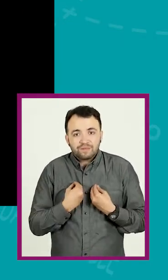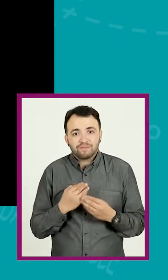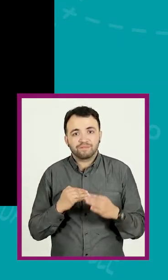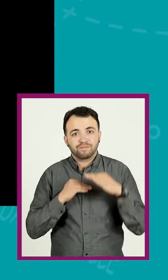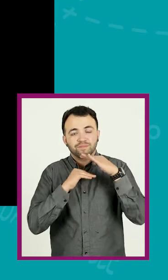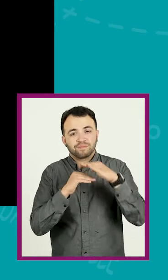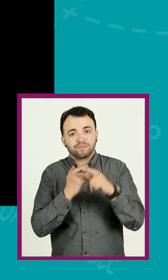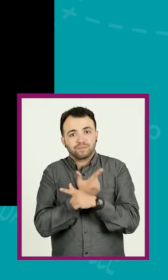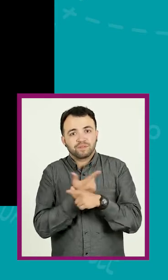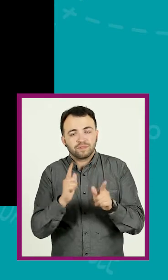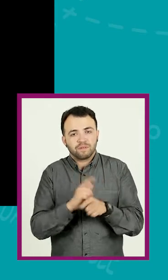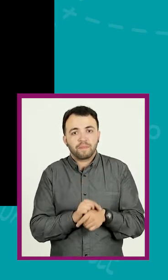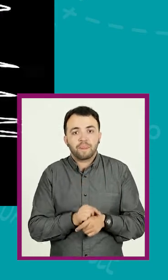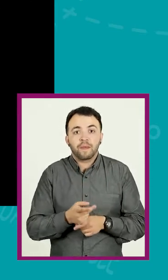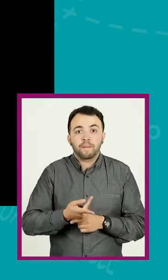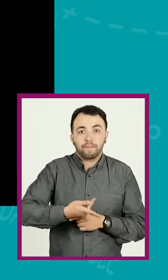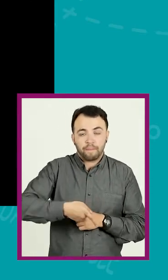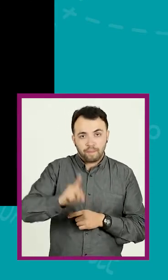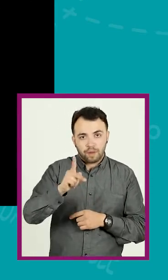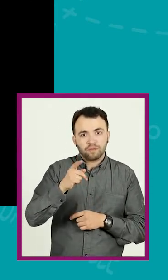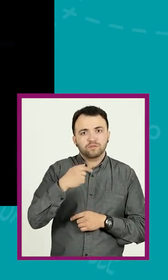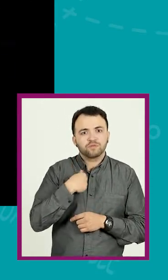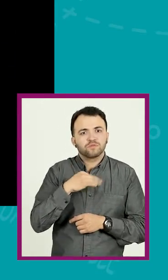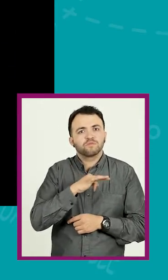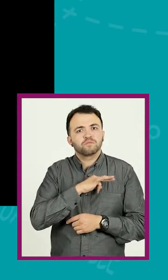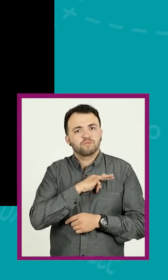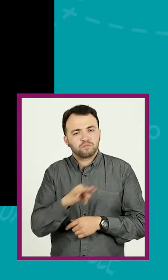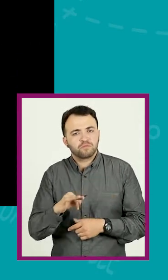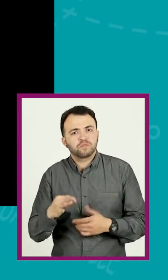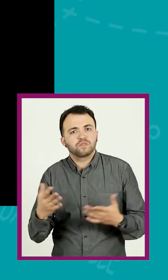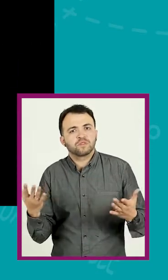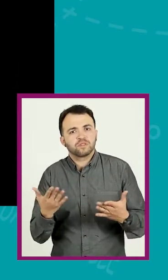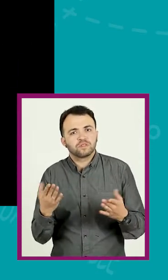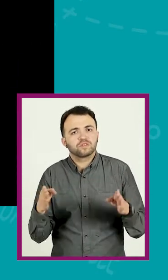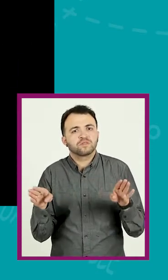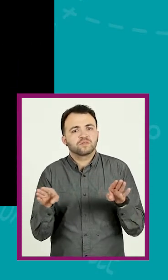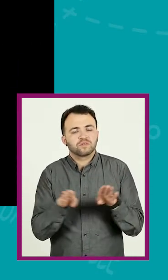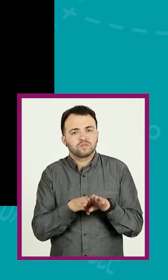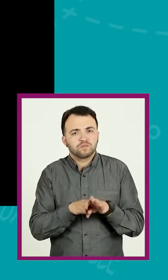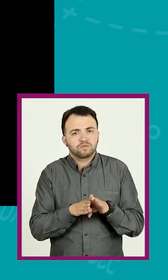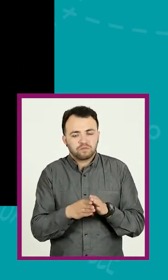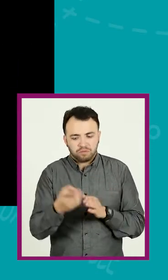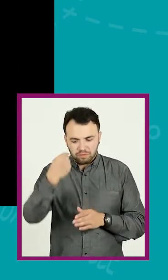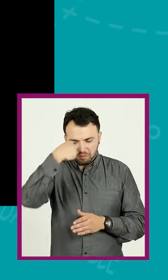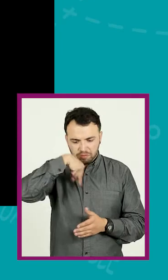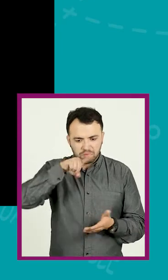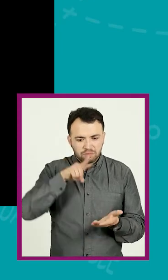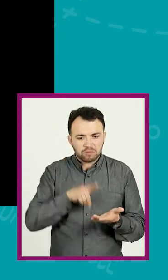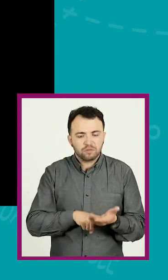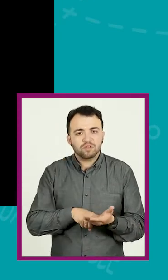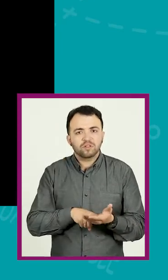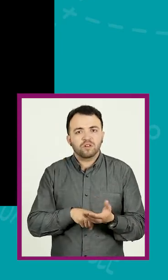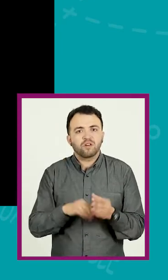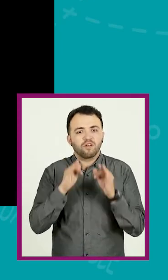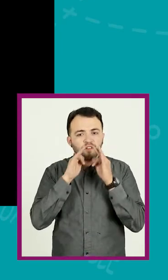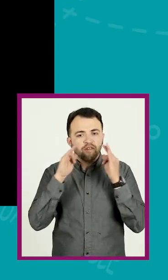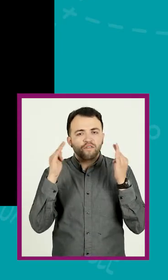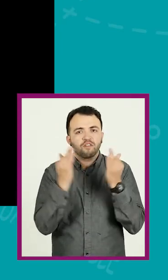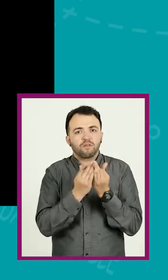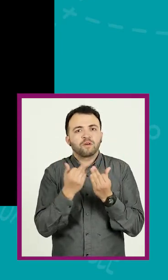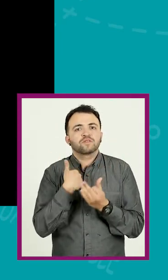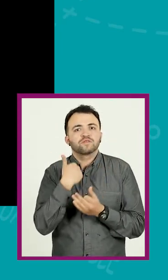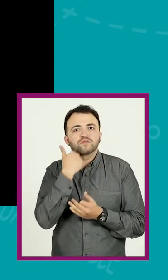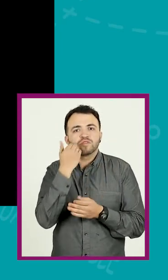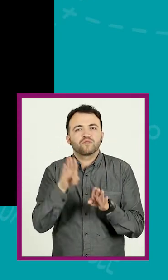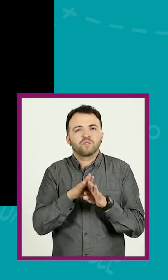vida limitan nuestra libertad. Sin embargo, somos totalmente capaces de dominar en